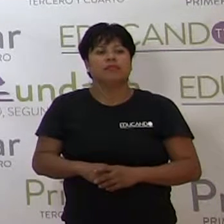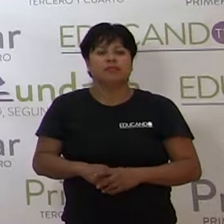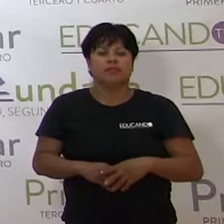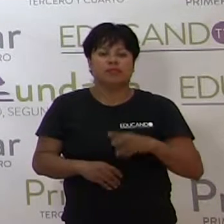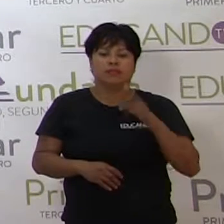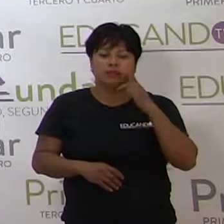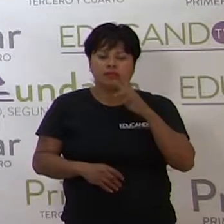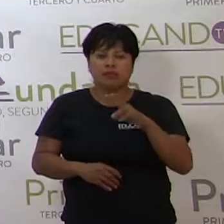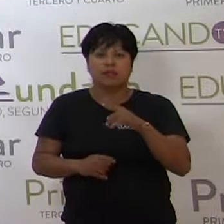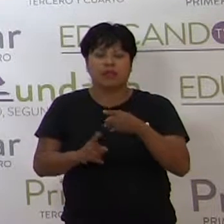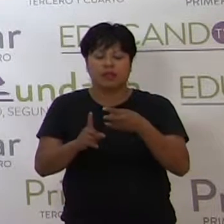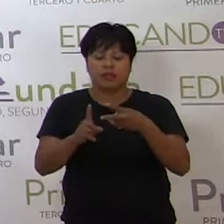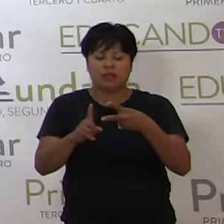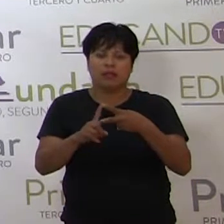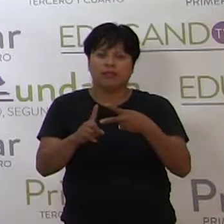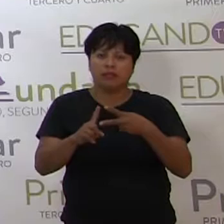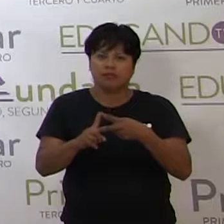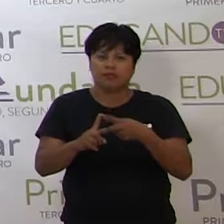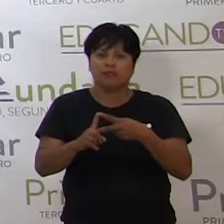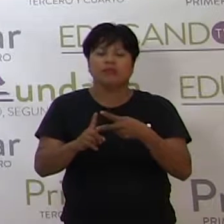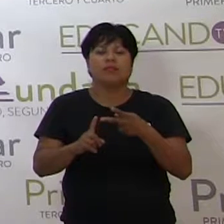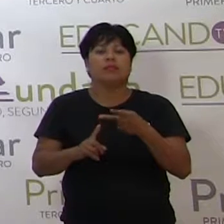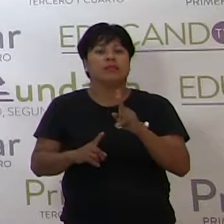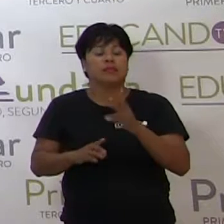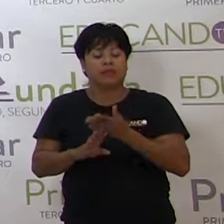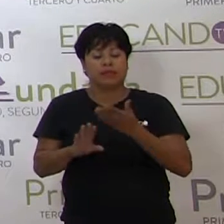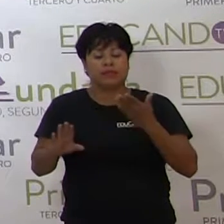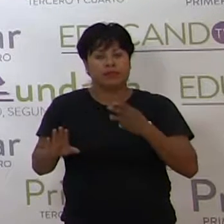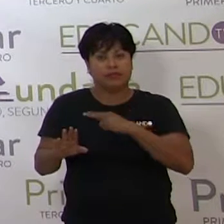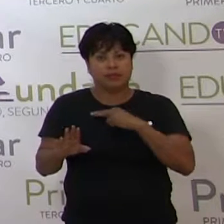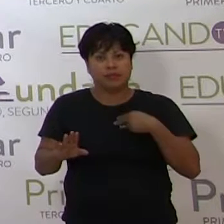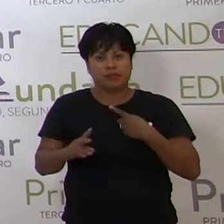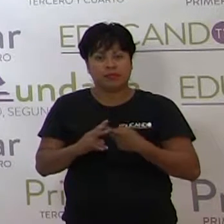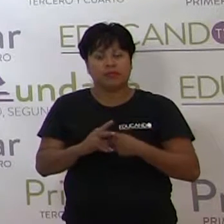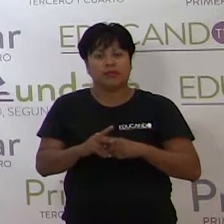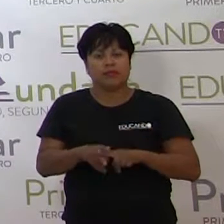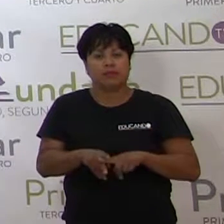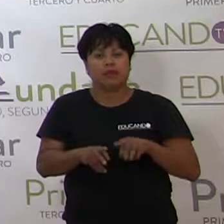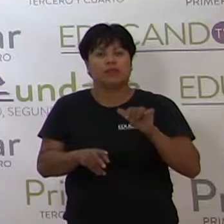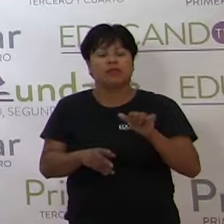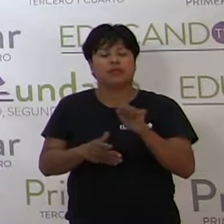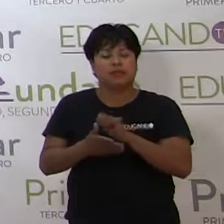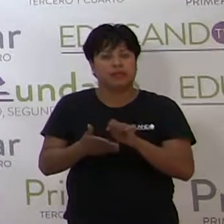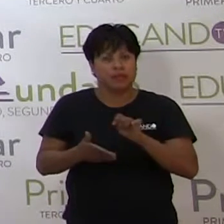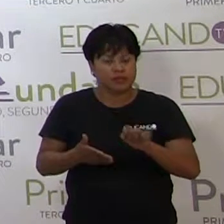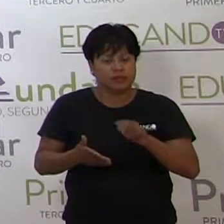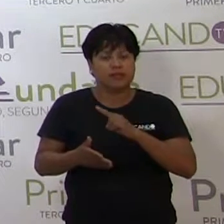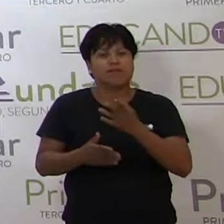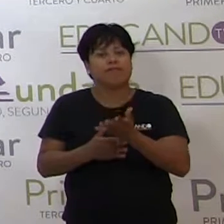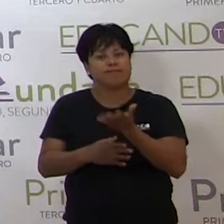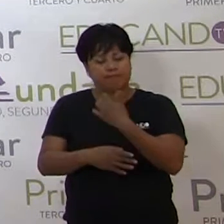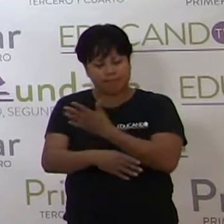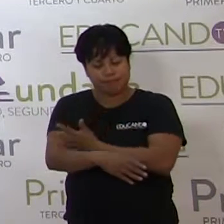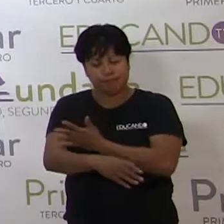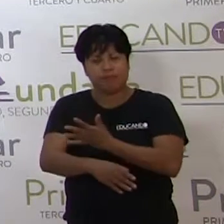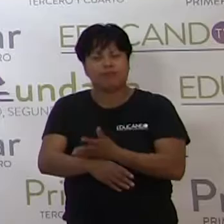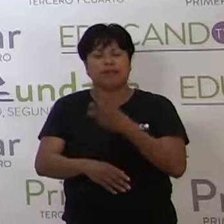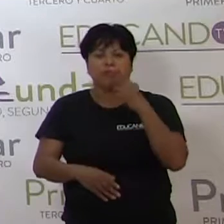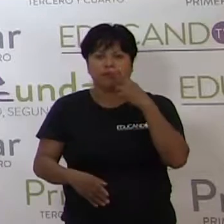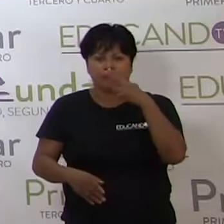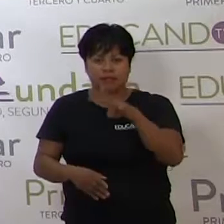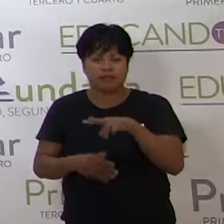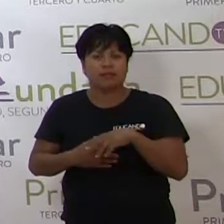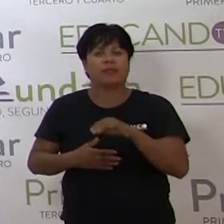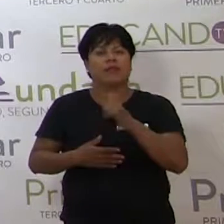identidades trigonométricas. Pero antes de empezar a describir, acompáñame a ver